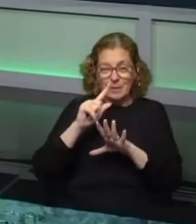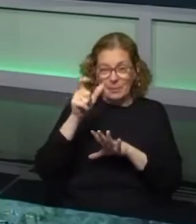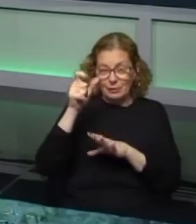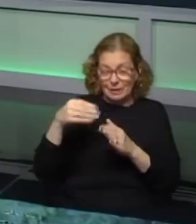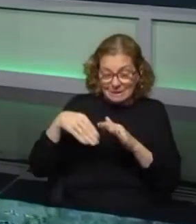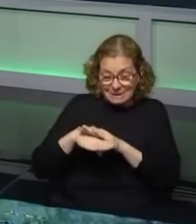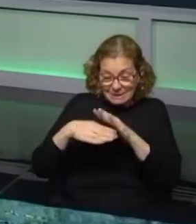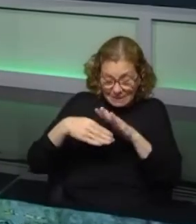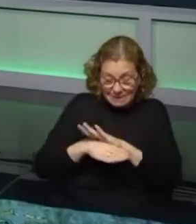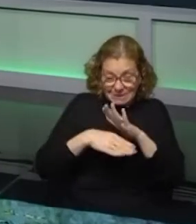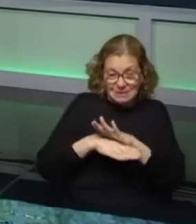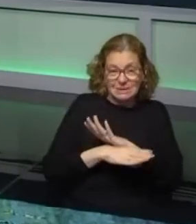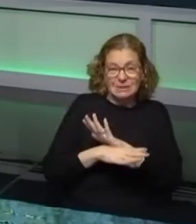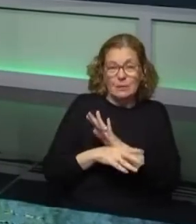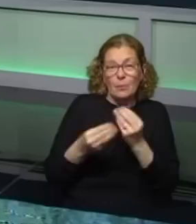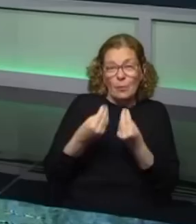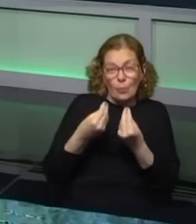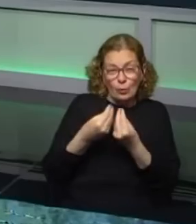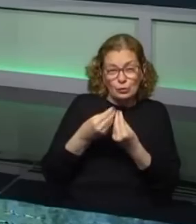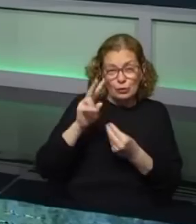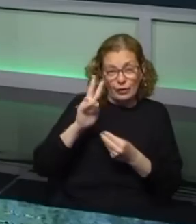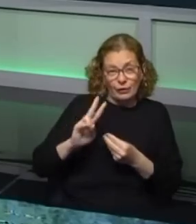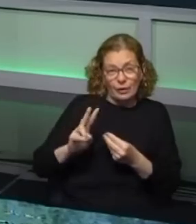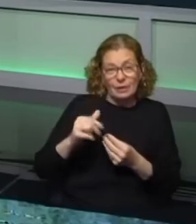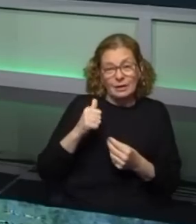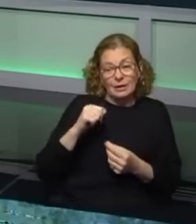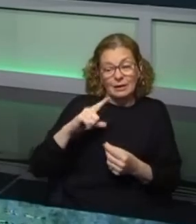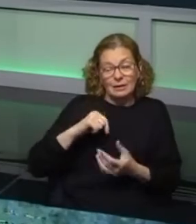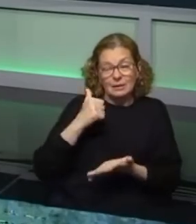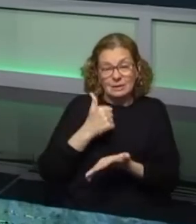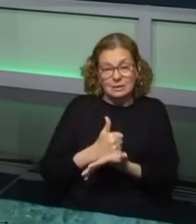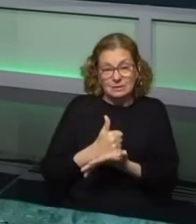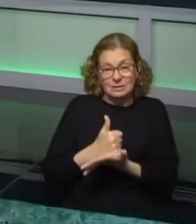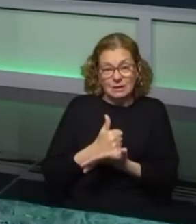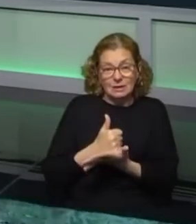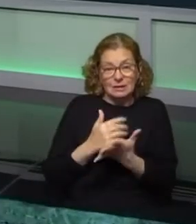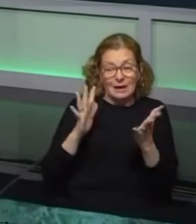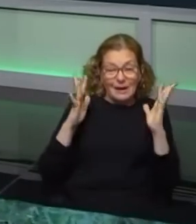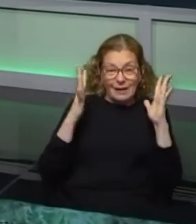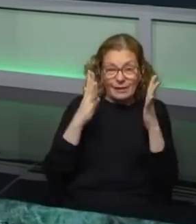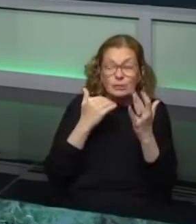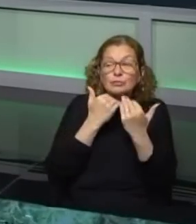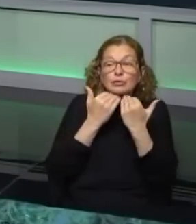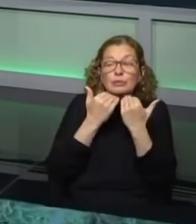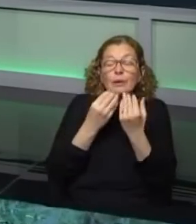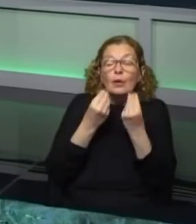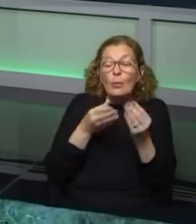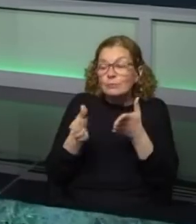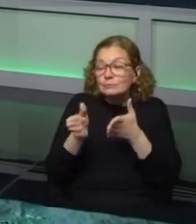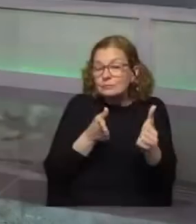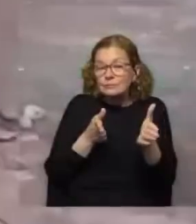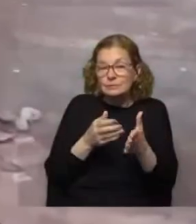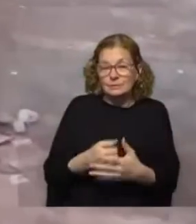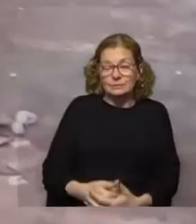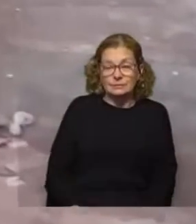atravesarlo la mayoría de ellos venezolanos que ahora están atrapados en el infierno de la selva sin saber cómo salir